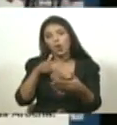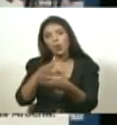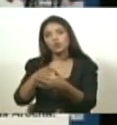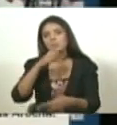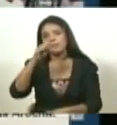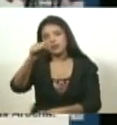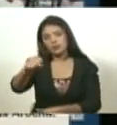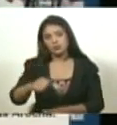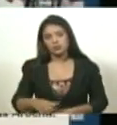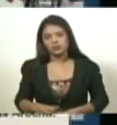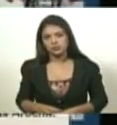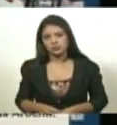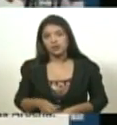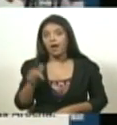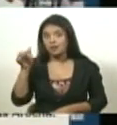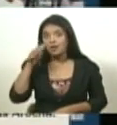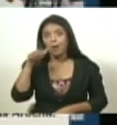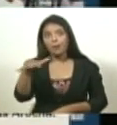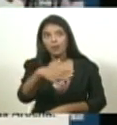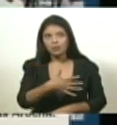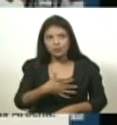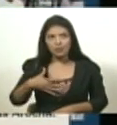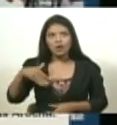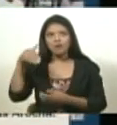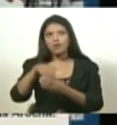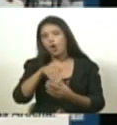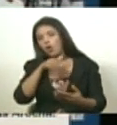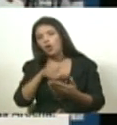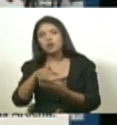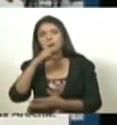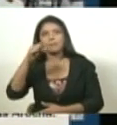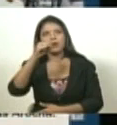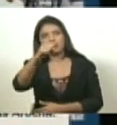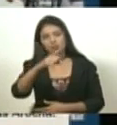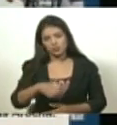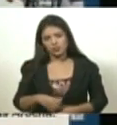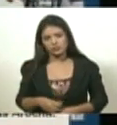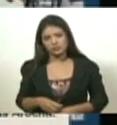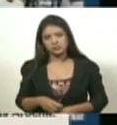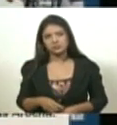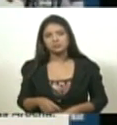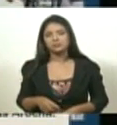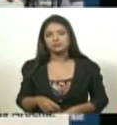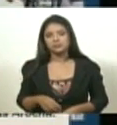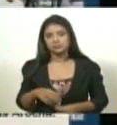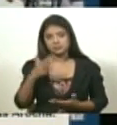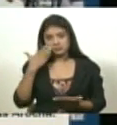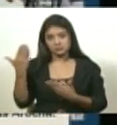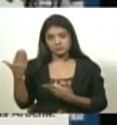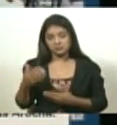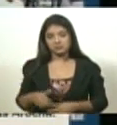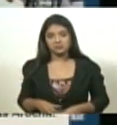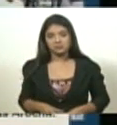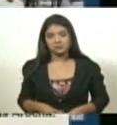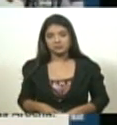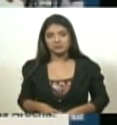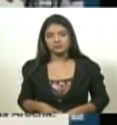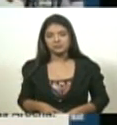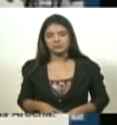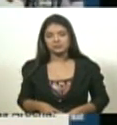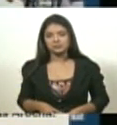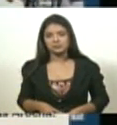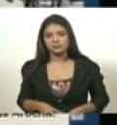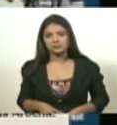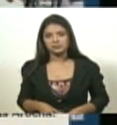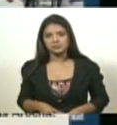Maduro. Está el pueblo ansioso para votar contra Maduro. Y resulta, ahí lo tienen en la pantalla, resulta